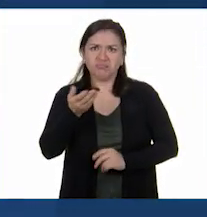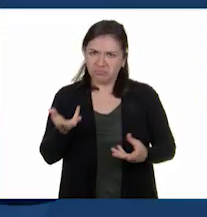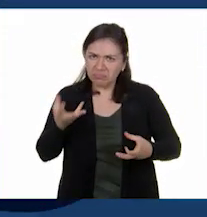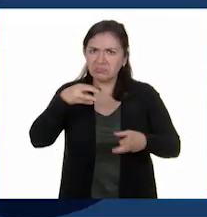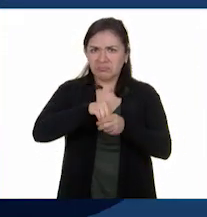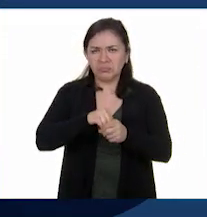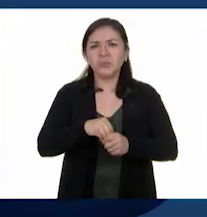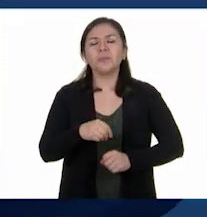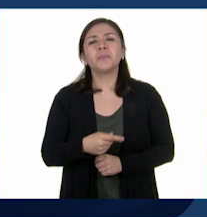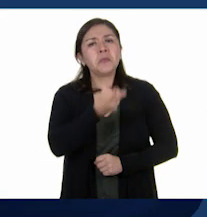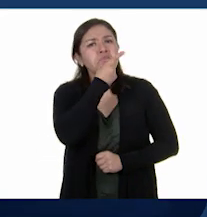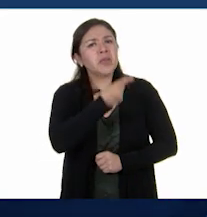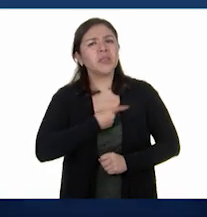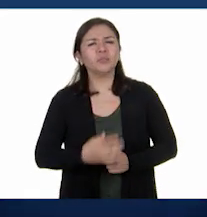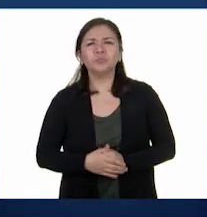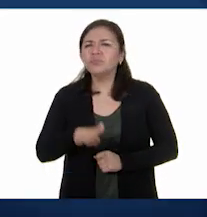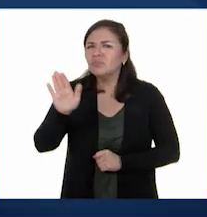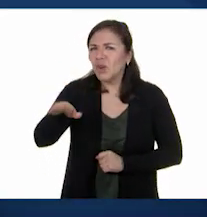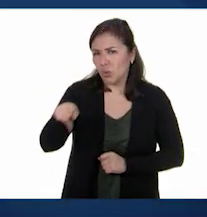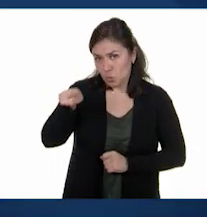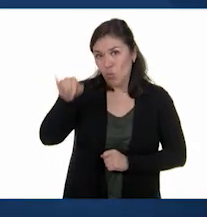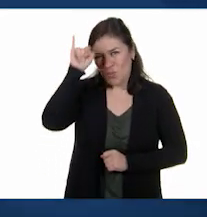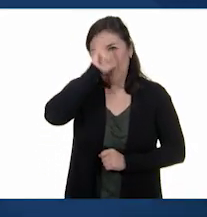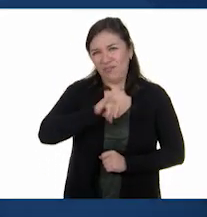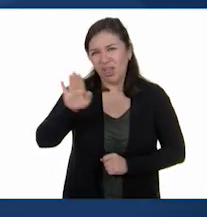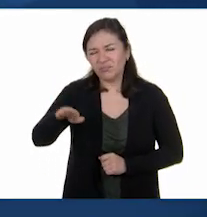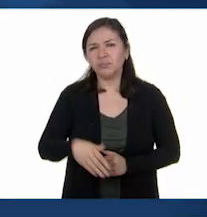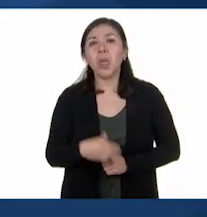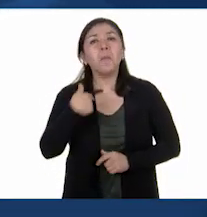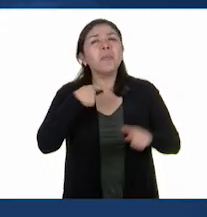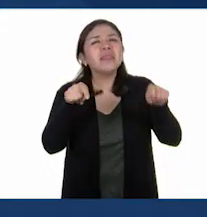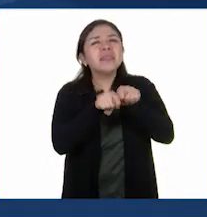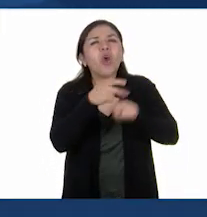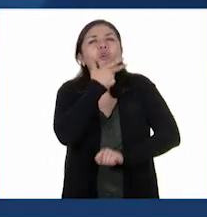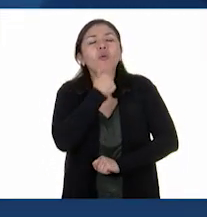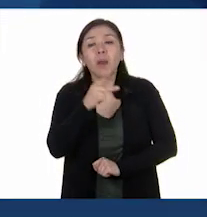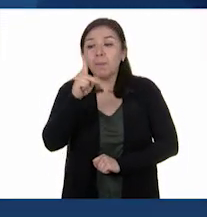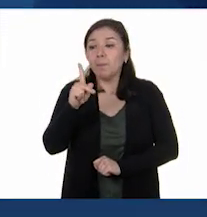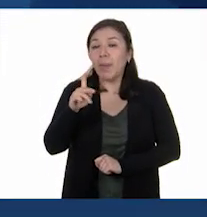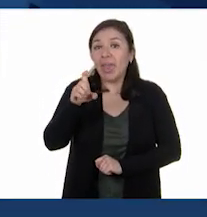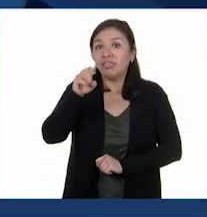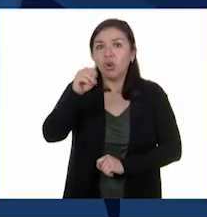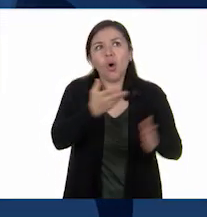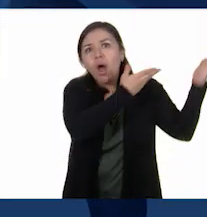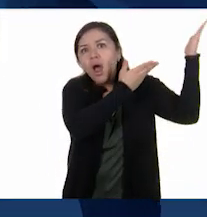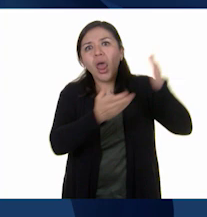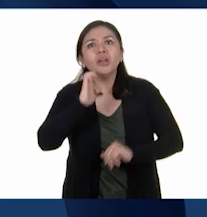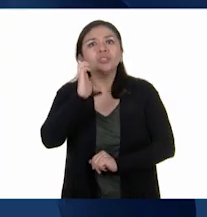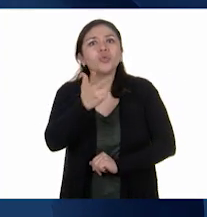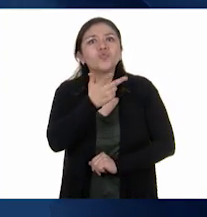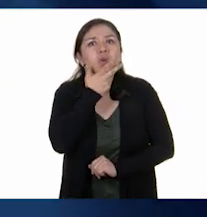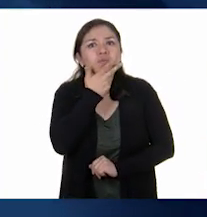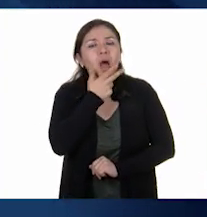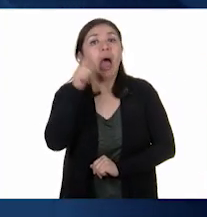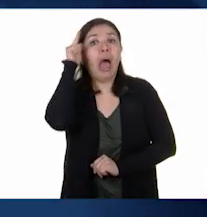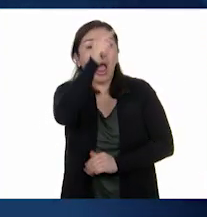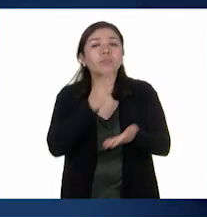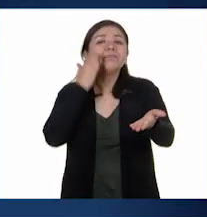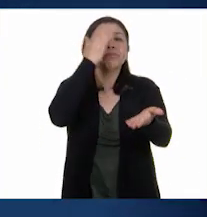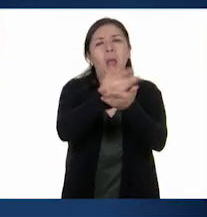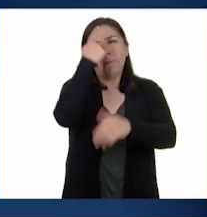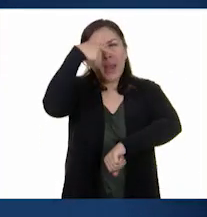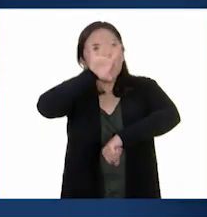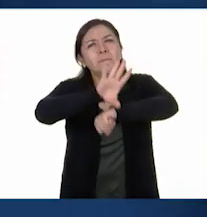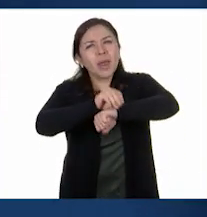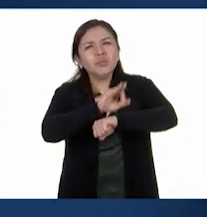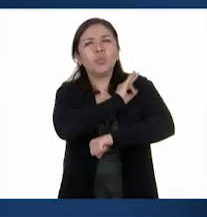él: oiga usted, jefe, mi tío Pedro Domínguez acaba de volver de Chihuahua, a donde fue a pedir una